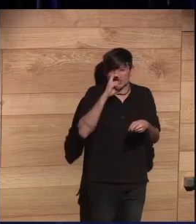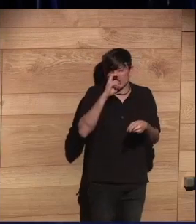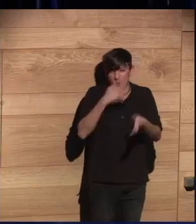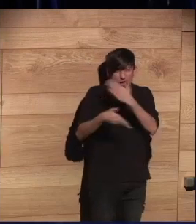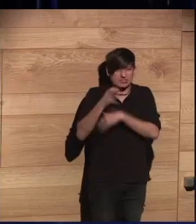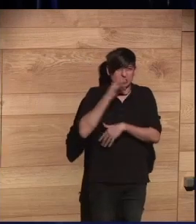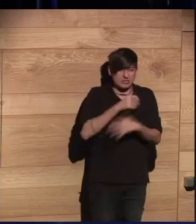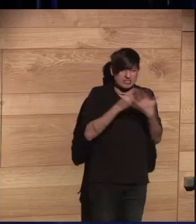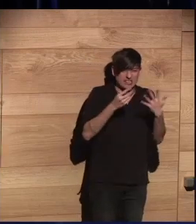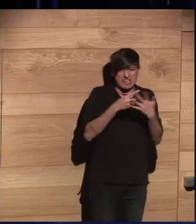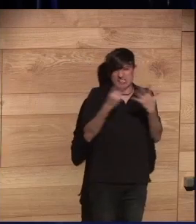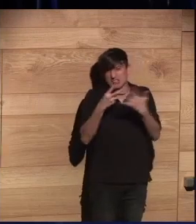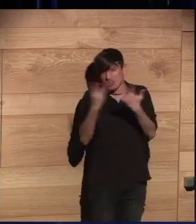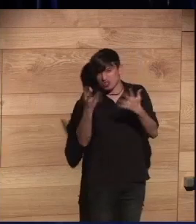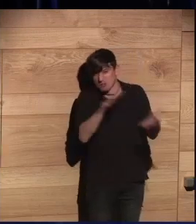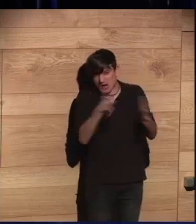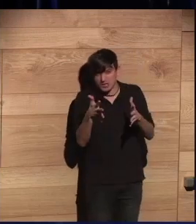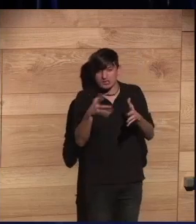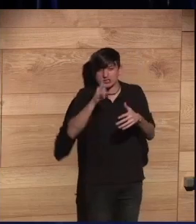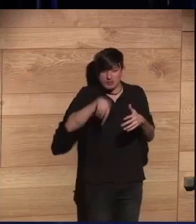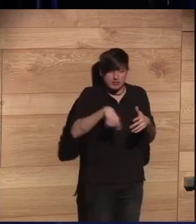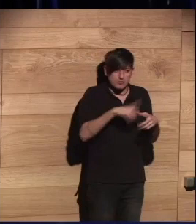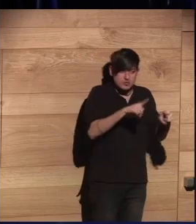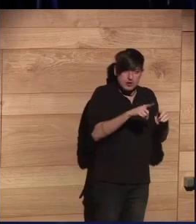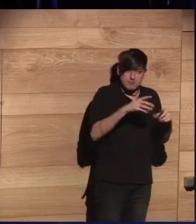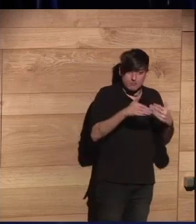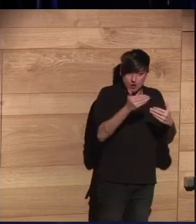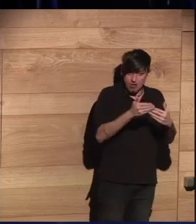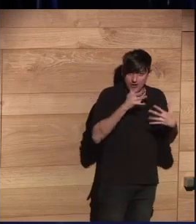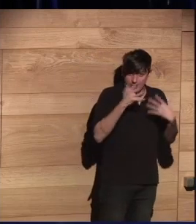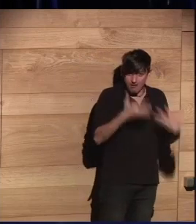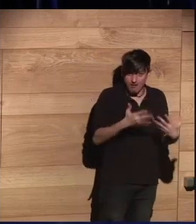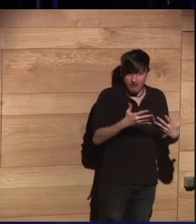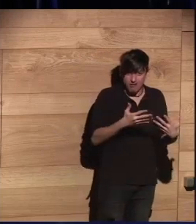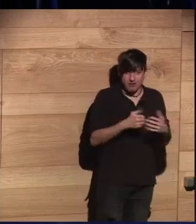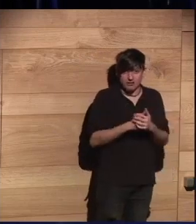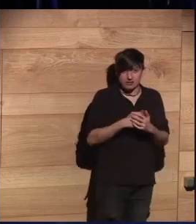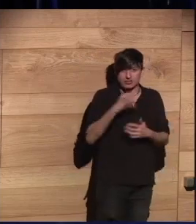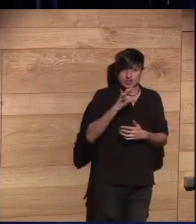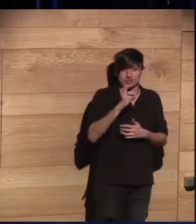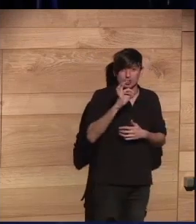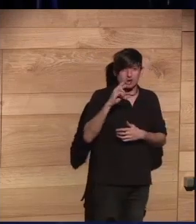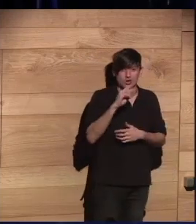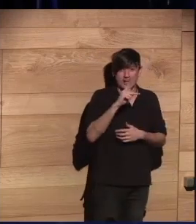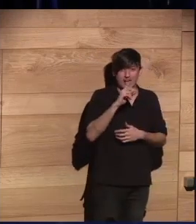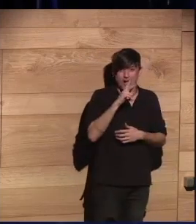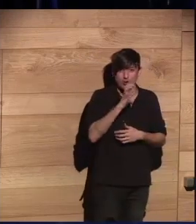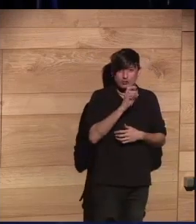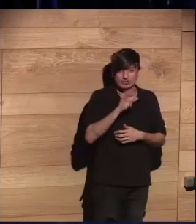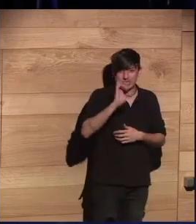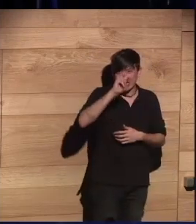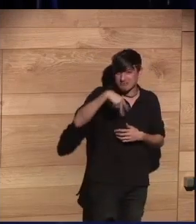16, 17, 18, y también música contemporánea. Empecé muy pronto a estudiar música de Boulez, Stockhausen, Berio, Luigi Nono, de